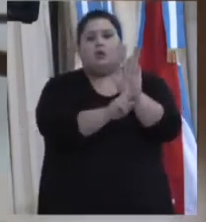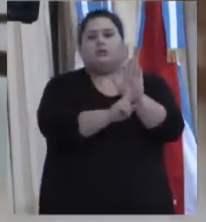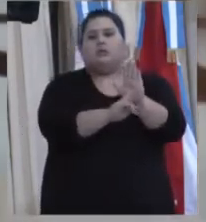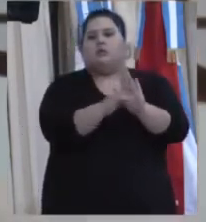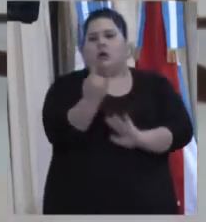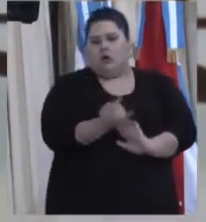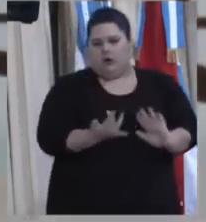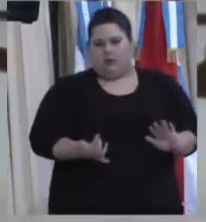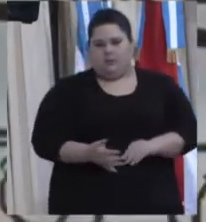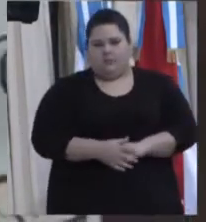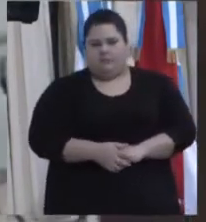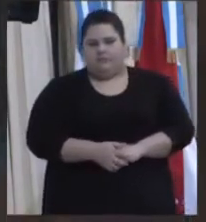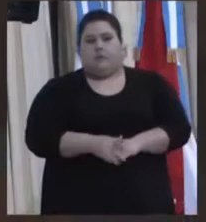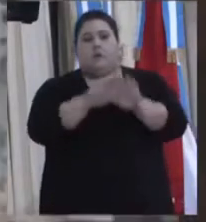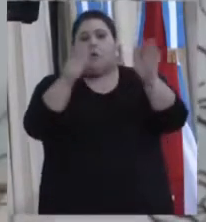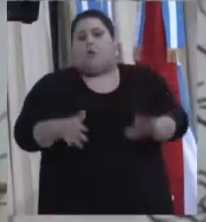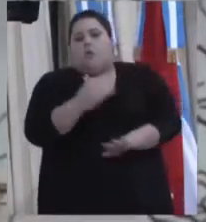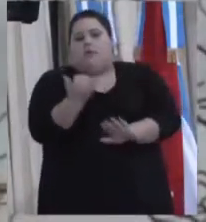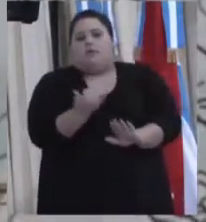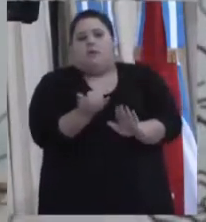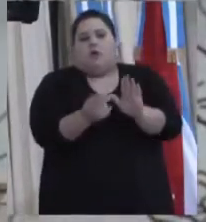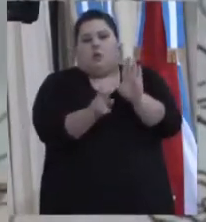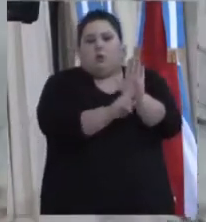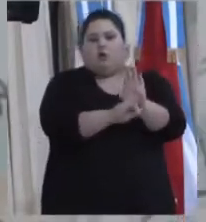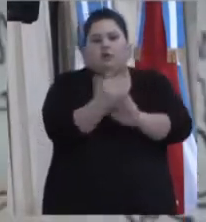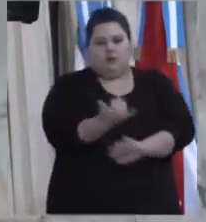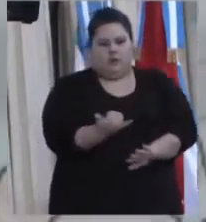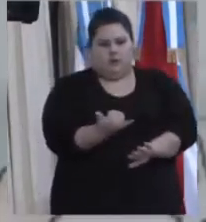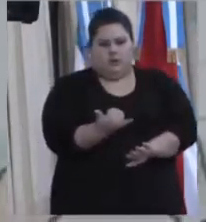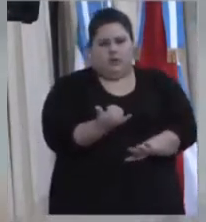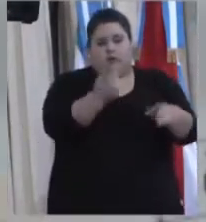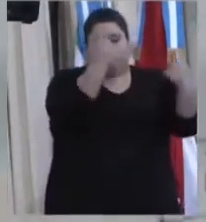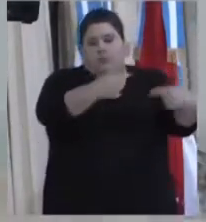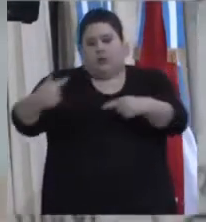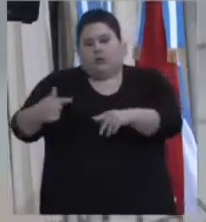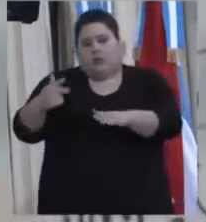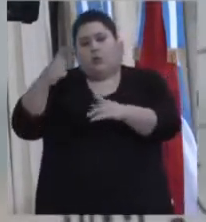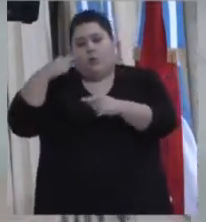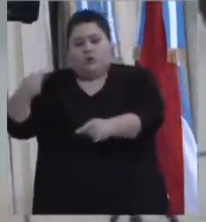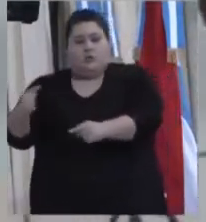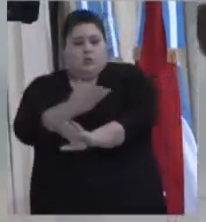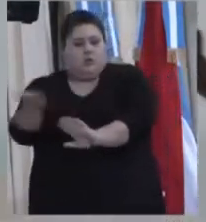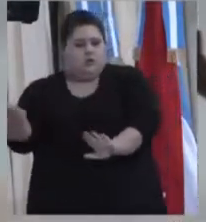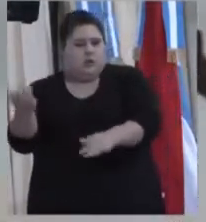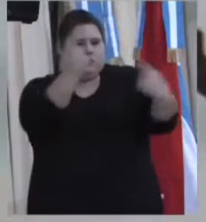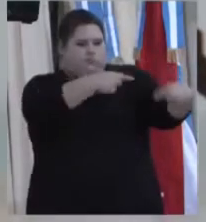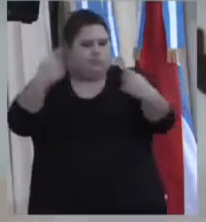universidad estuvo regulada por algún tipo de norma diferente a la que se regulaban el resto de instituciones